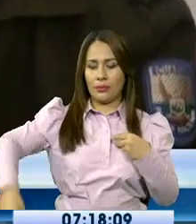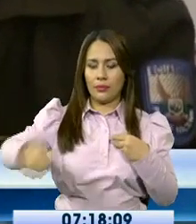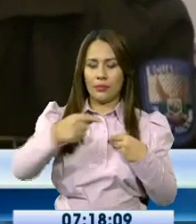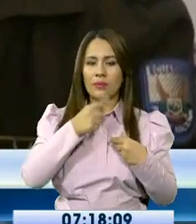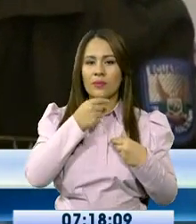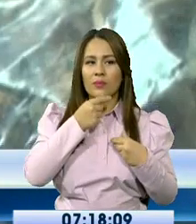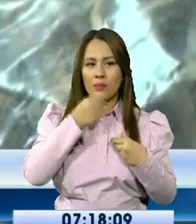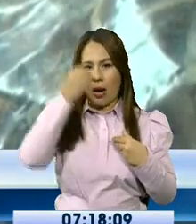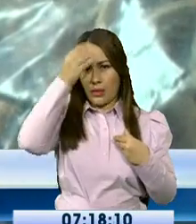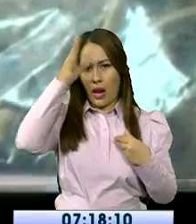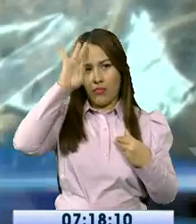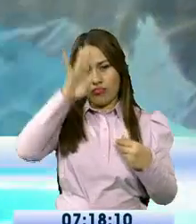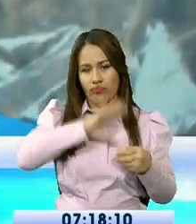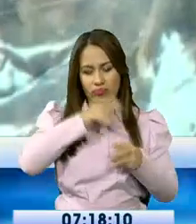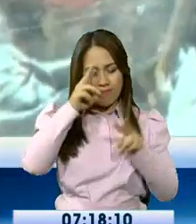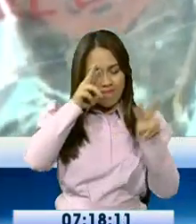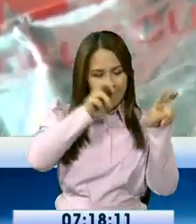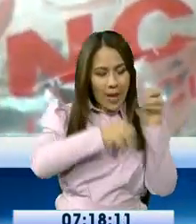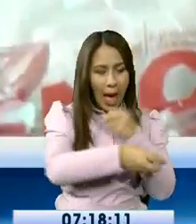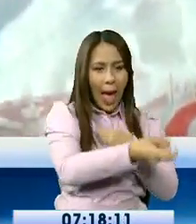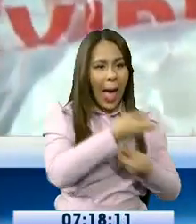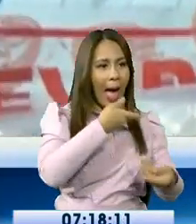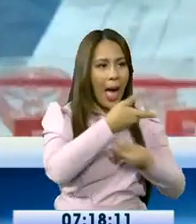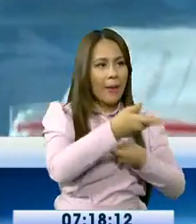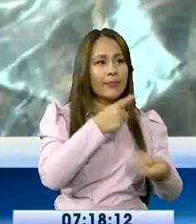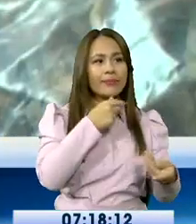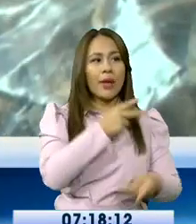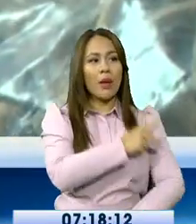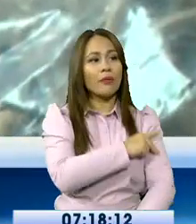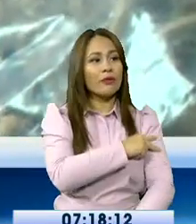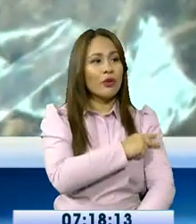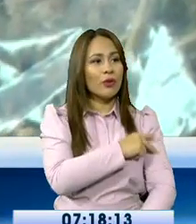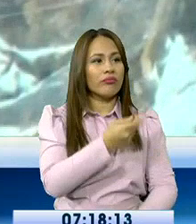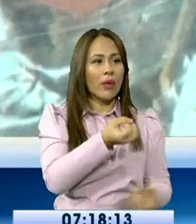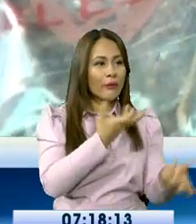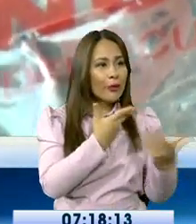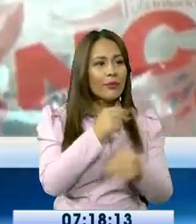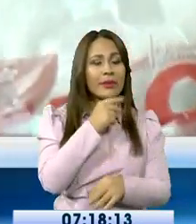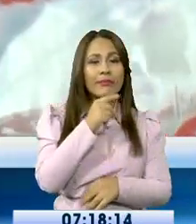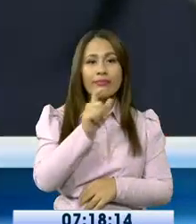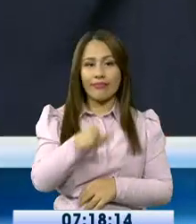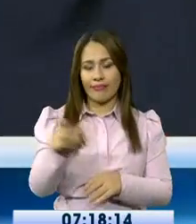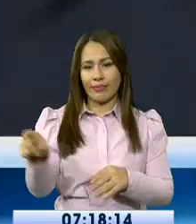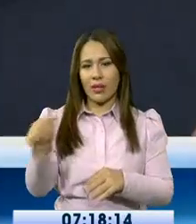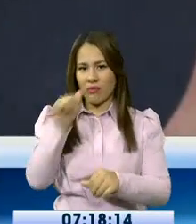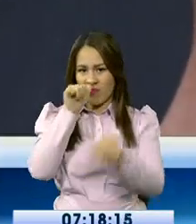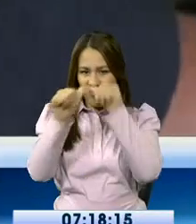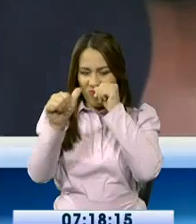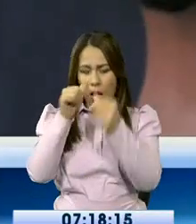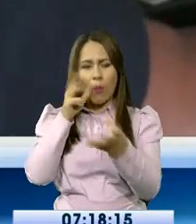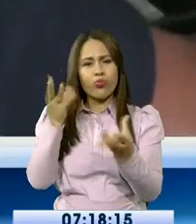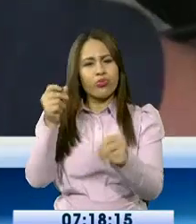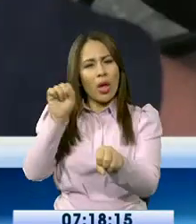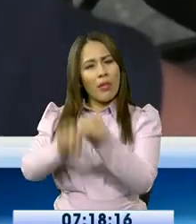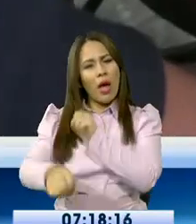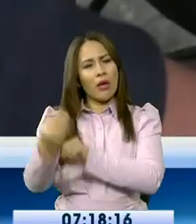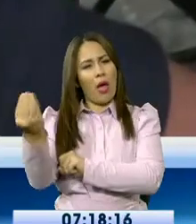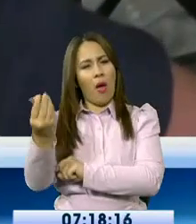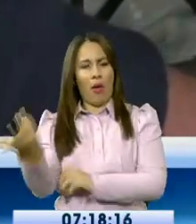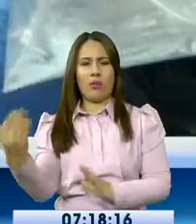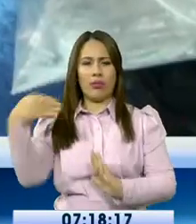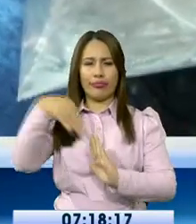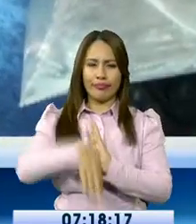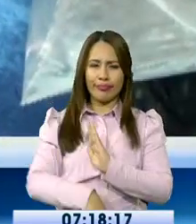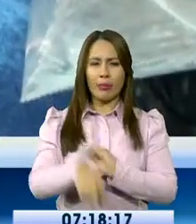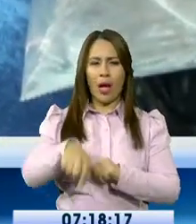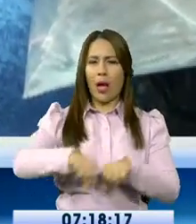de inteligencia. De alguna manera con esto se ha logrado mermar de las calles de esta droga, que para los agentes tanto daño hace a la sociedad, en